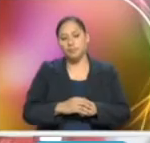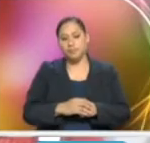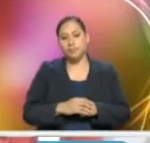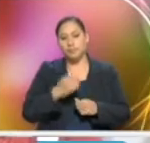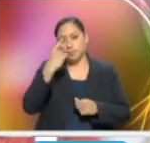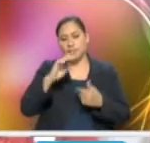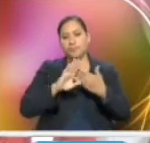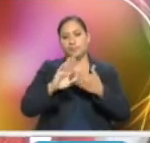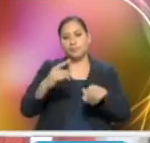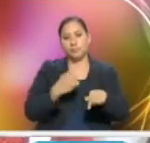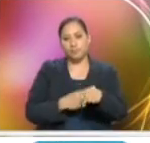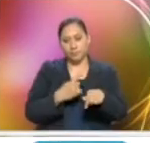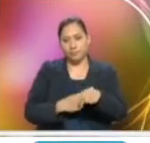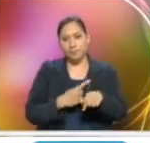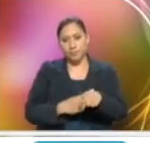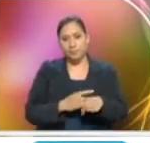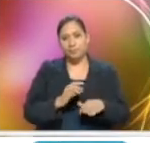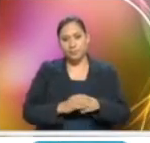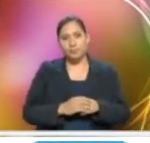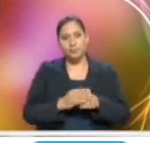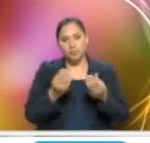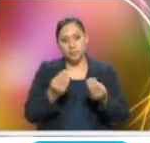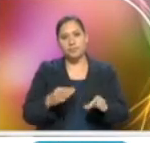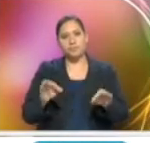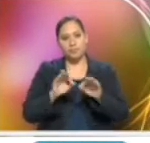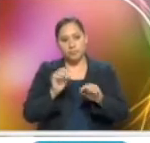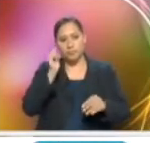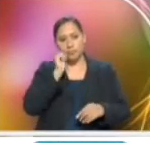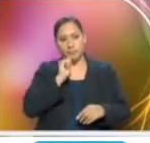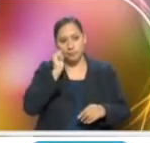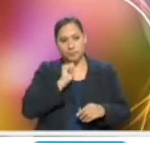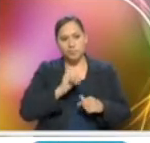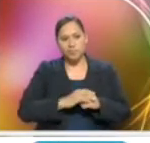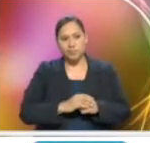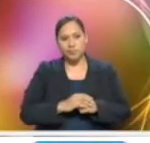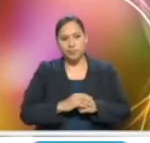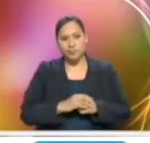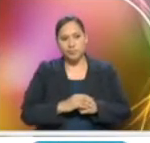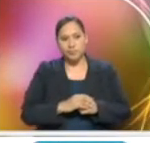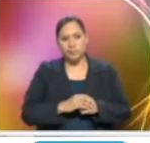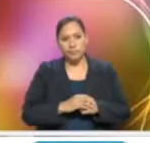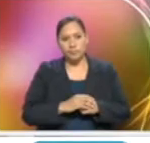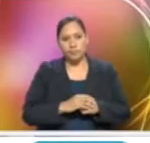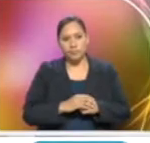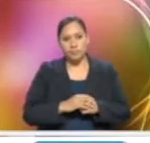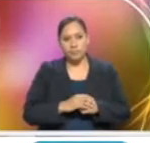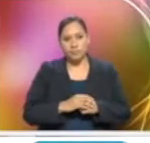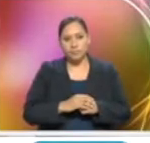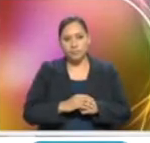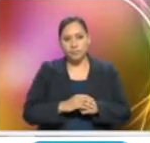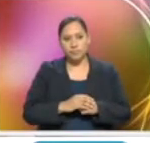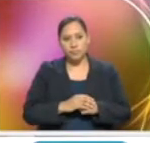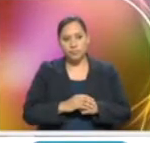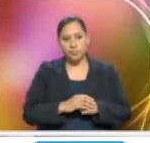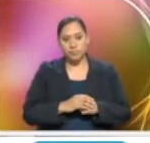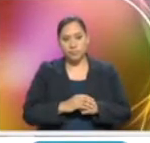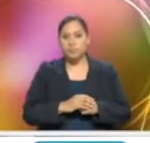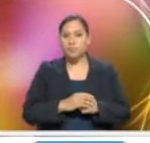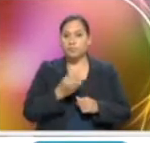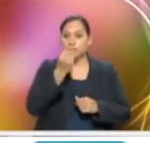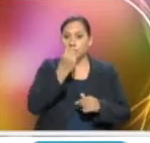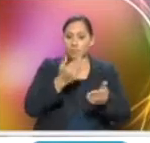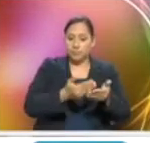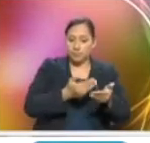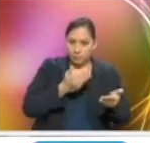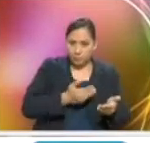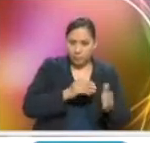justo para evitar enfermedades. Sí, muy importante. Eso es Lavar y muy desinfectar todo, importante. súper importante. Antes de comer y después de ir al baño, lavarse